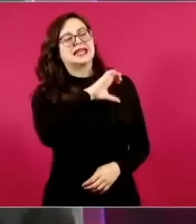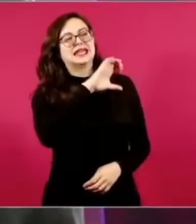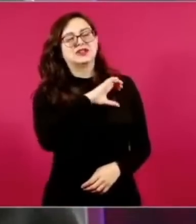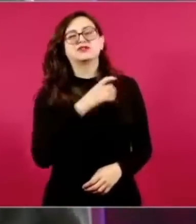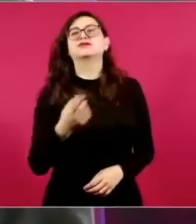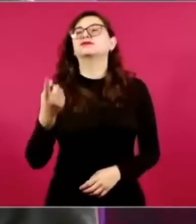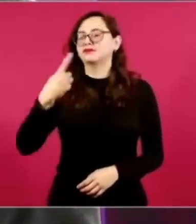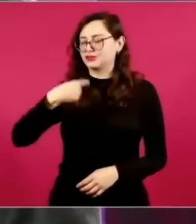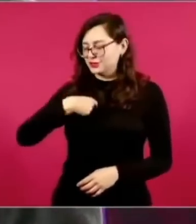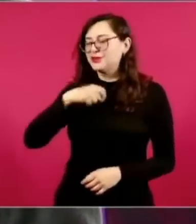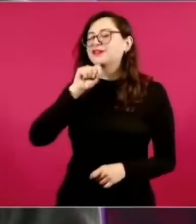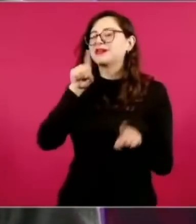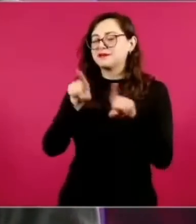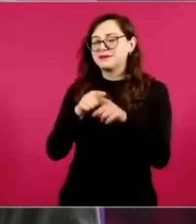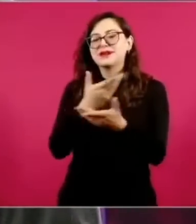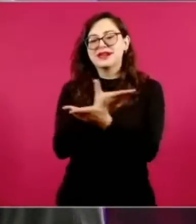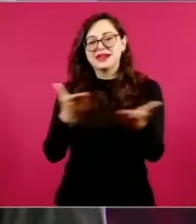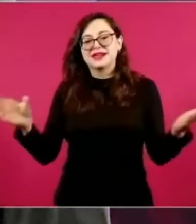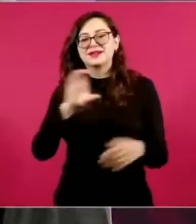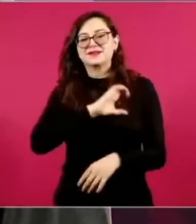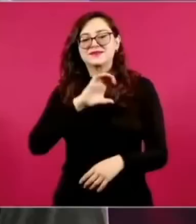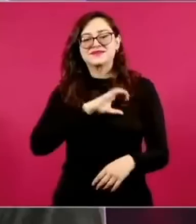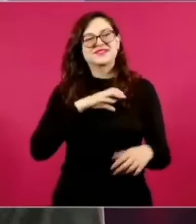Igualmente, miren, es